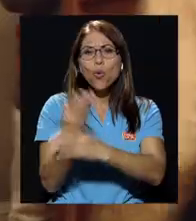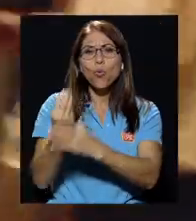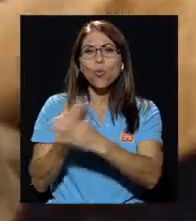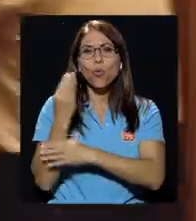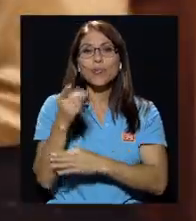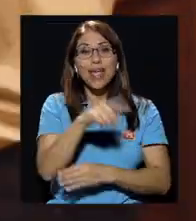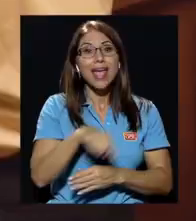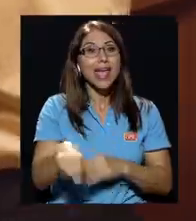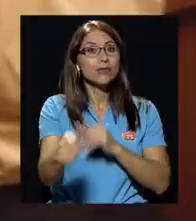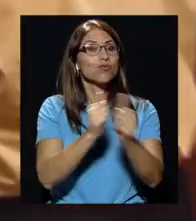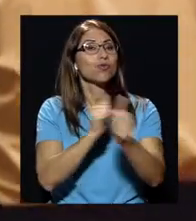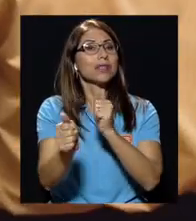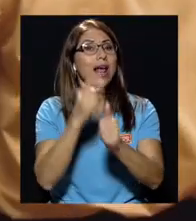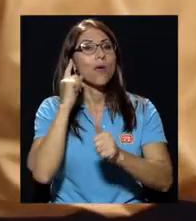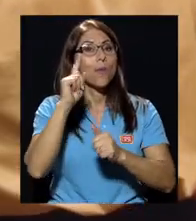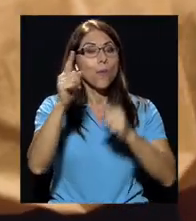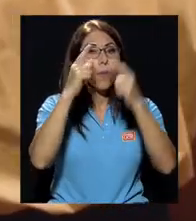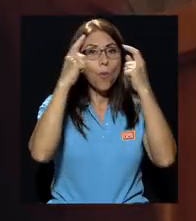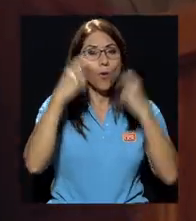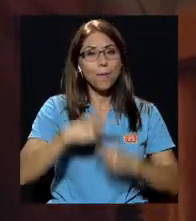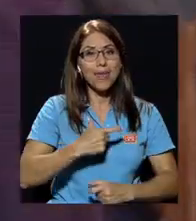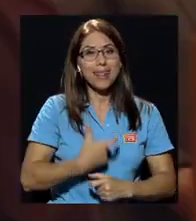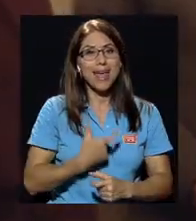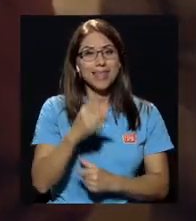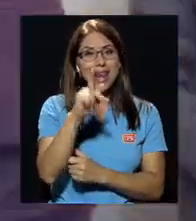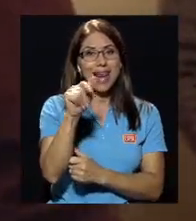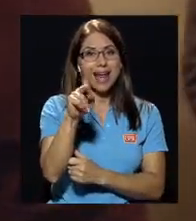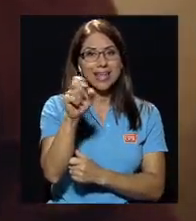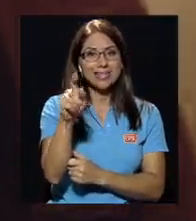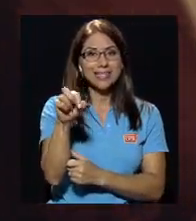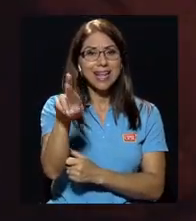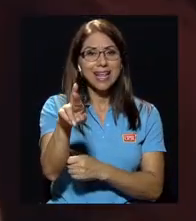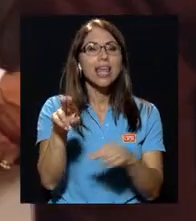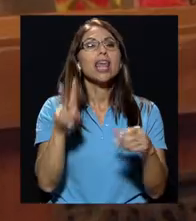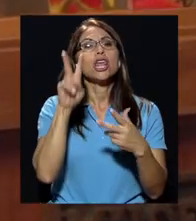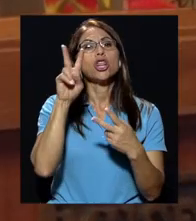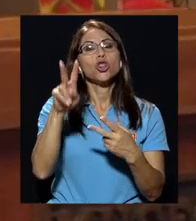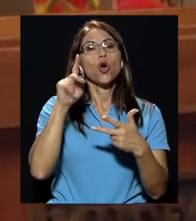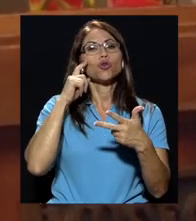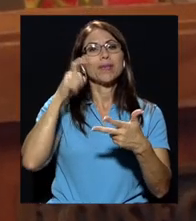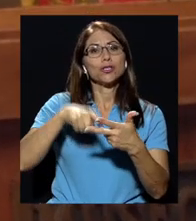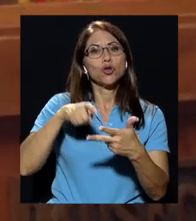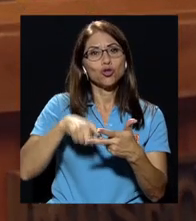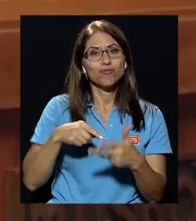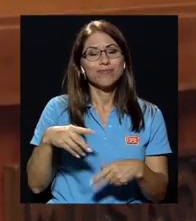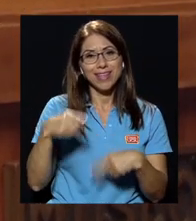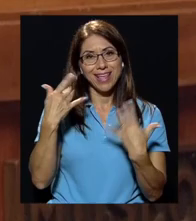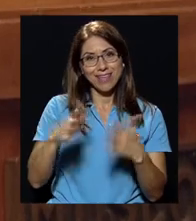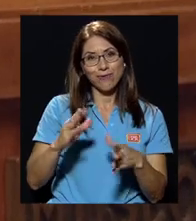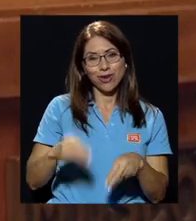medalla Lancaster y 2 menciones honoríficas, las cuales fueron entregadas durante la